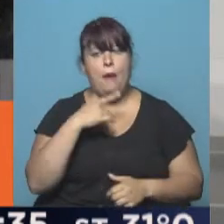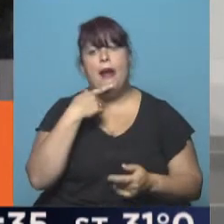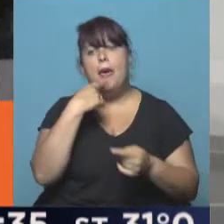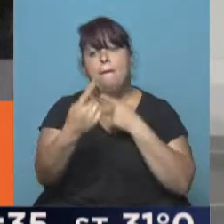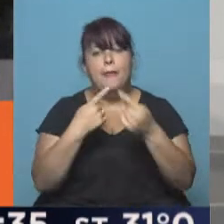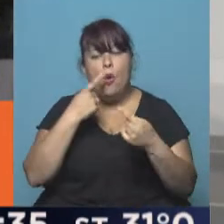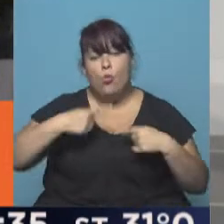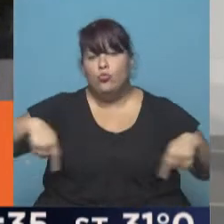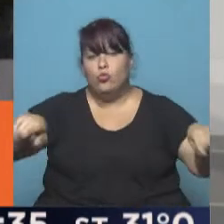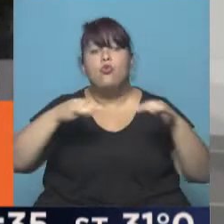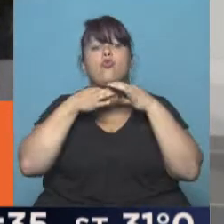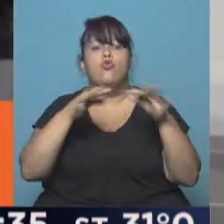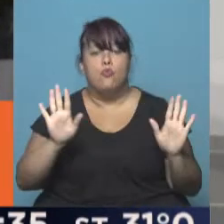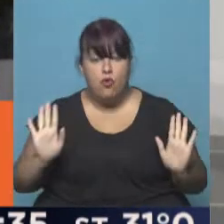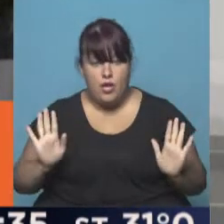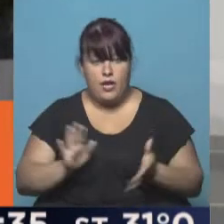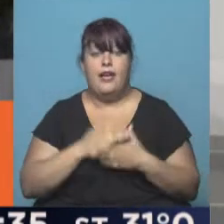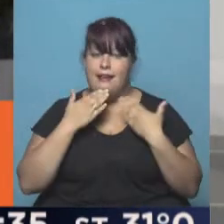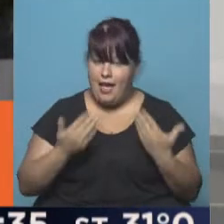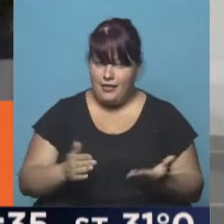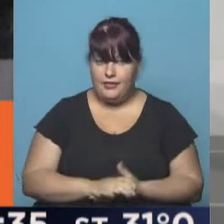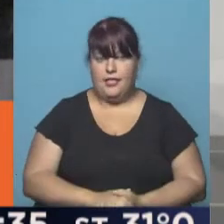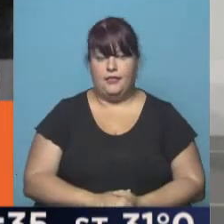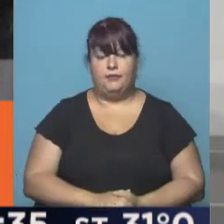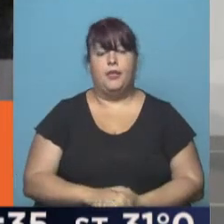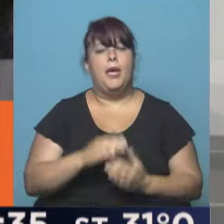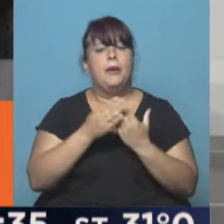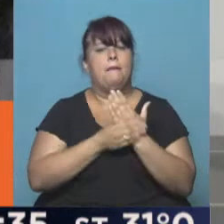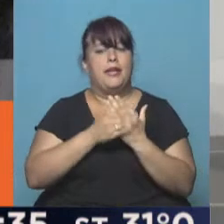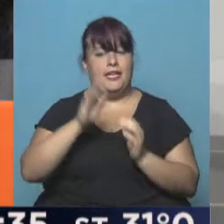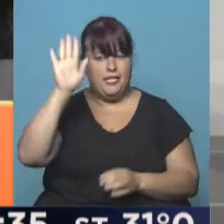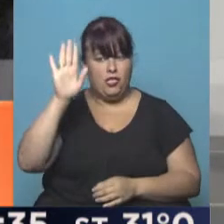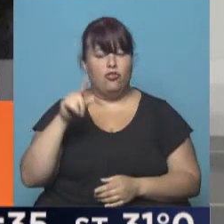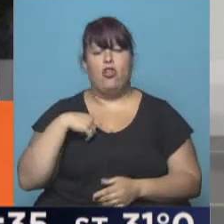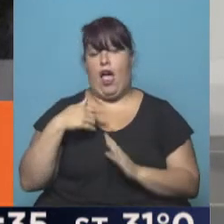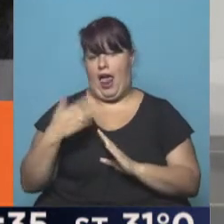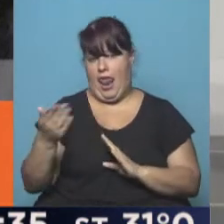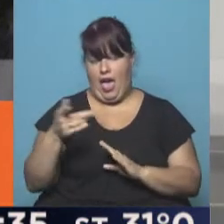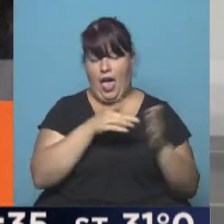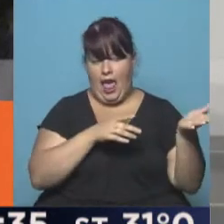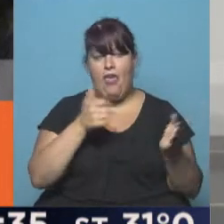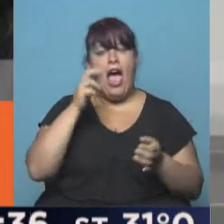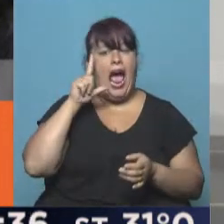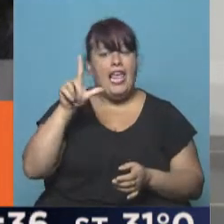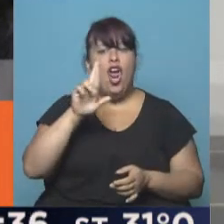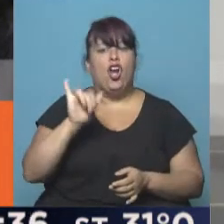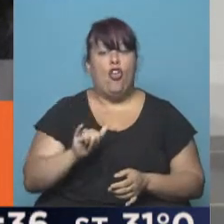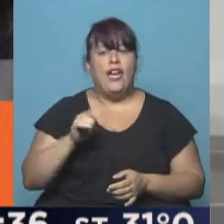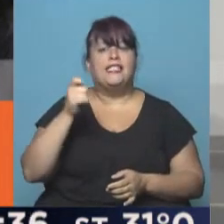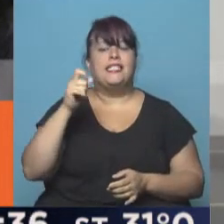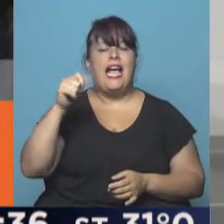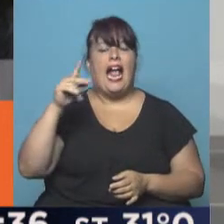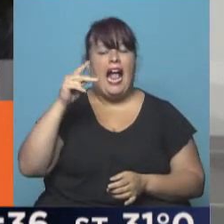las preguntas que ustedes deseen formular. Gracias. Ministro, aquí a su izquierda, Ariel Rodríguez, de Cadena